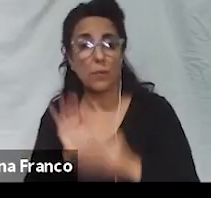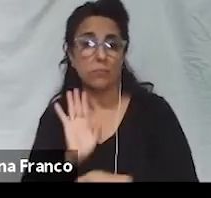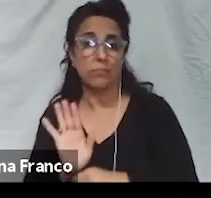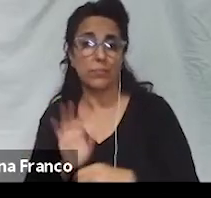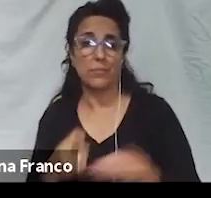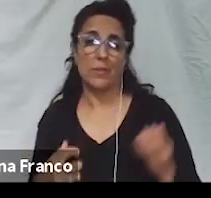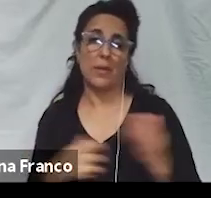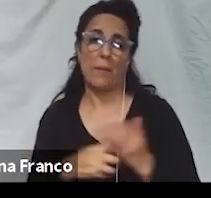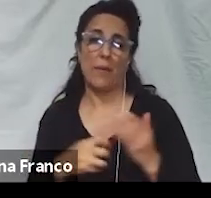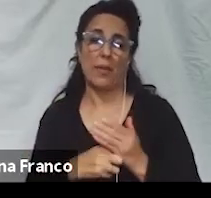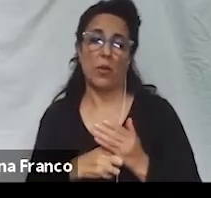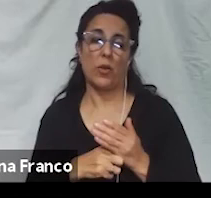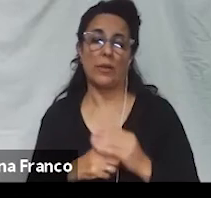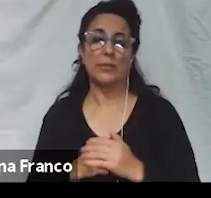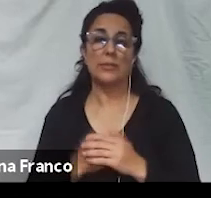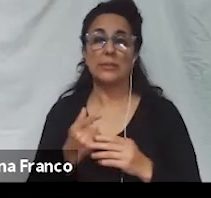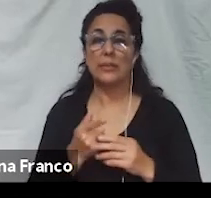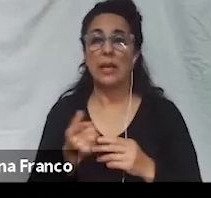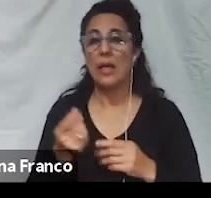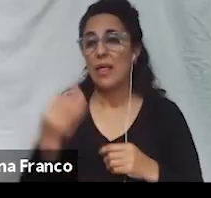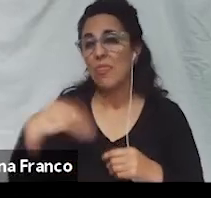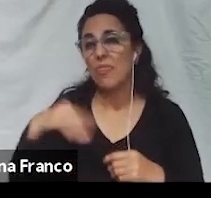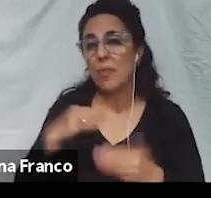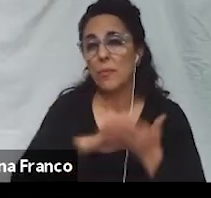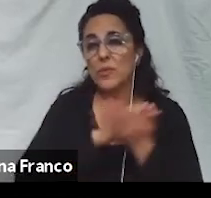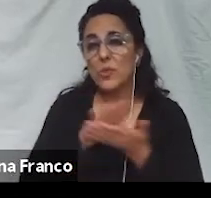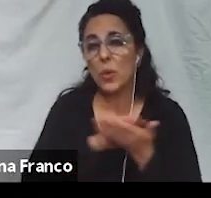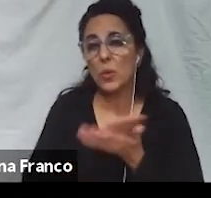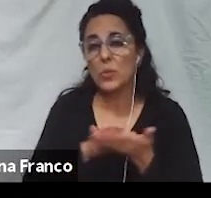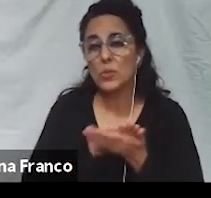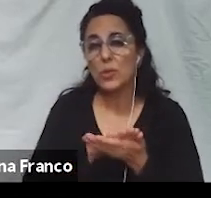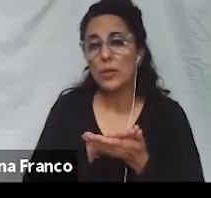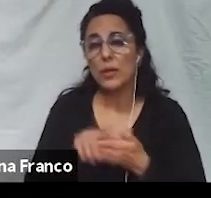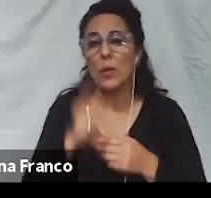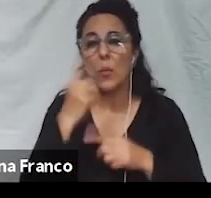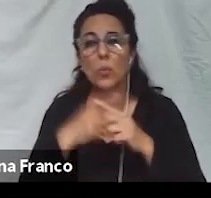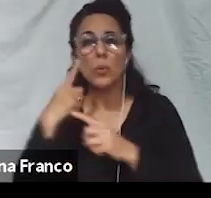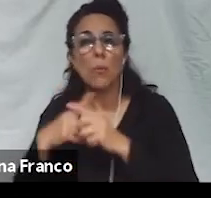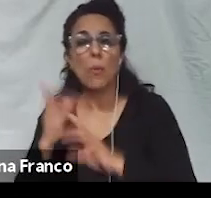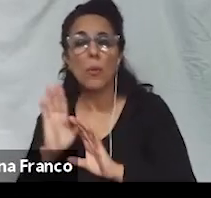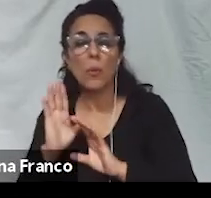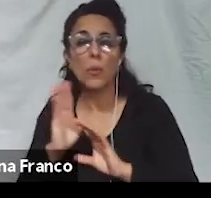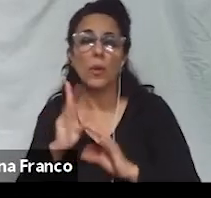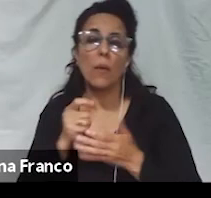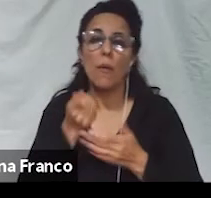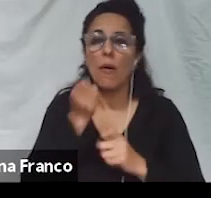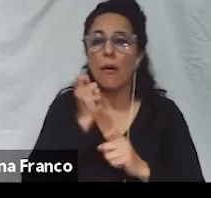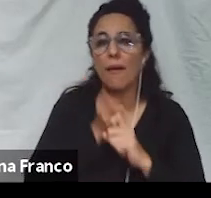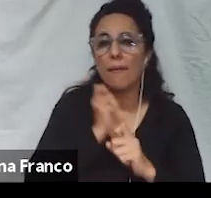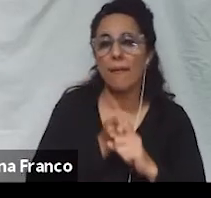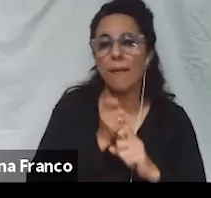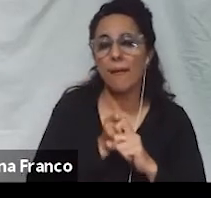de unificar eso para que la persona que reciba y tenga que arreglar este error no pase línea por línea y diga, bueno,